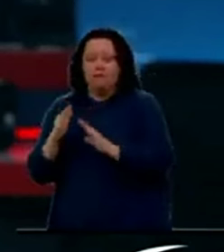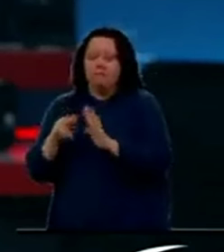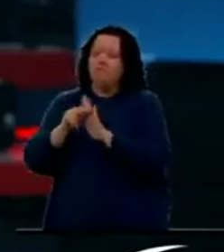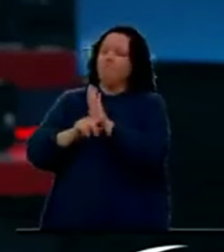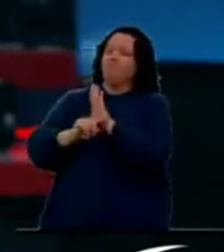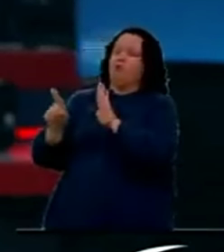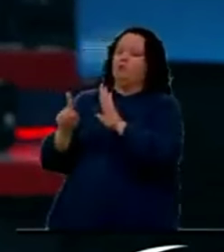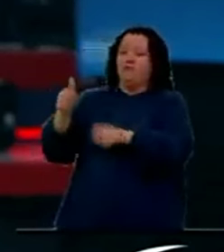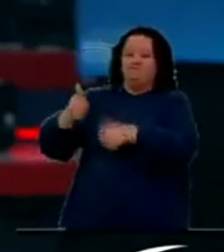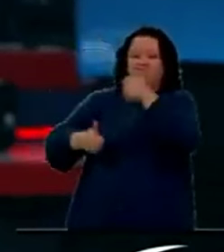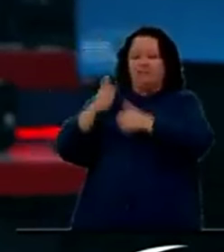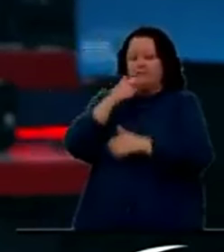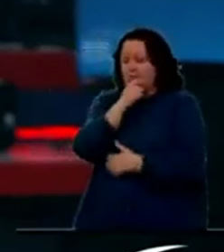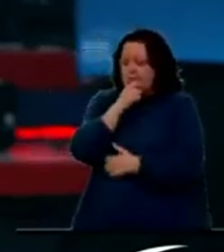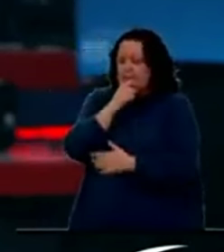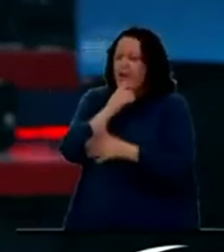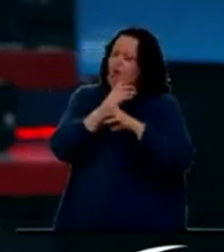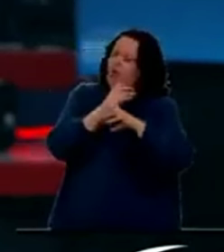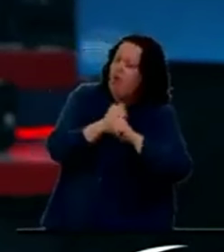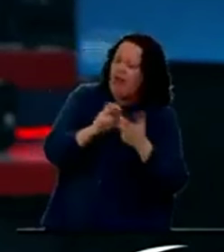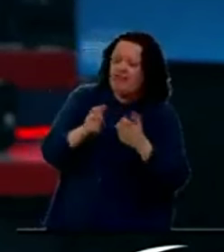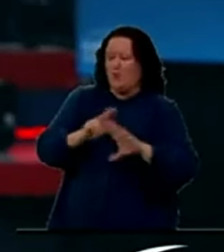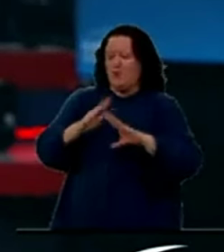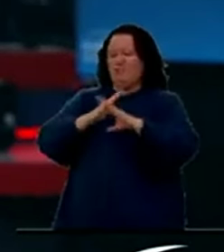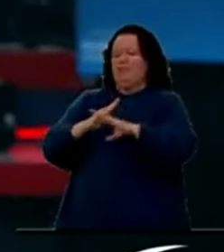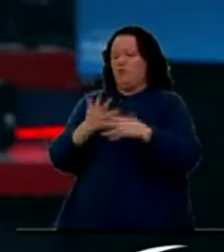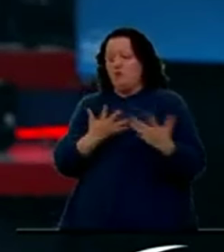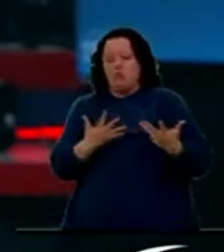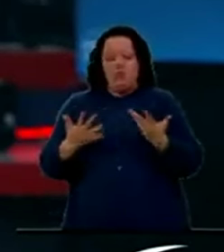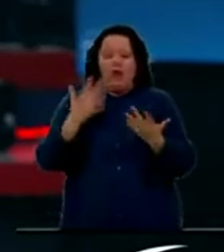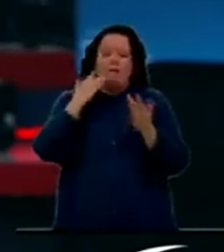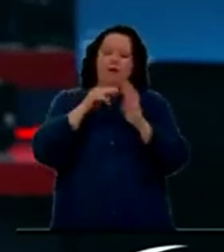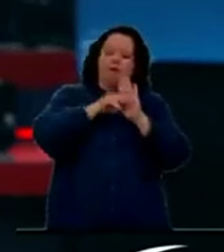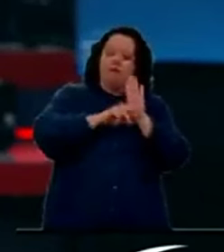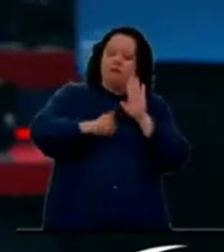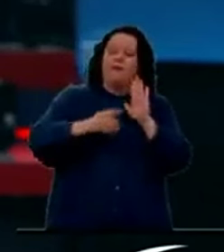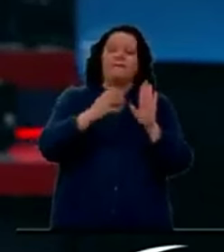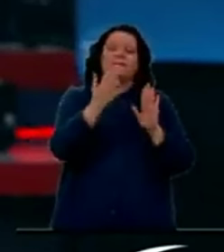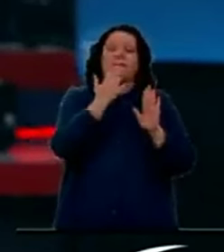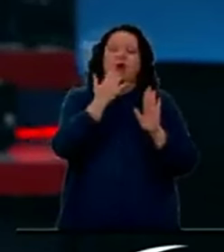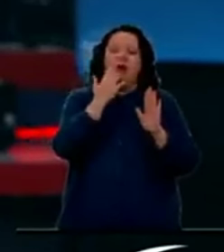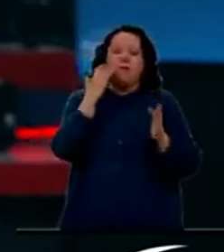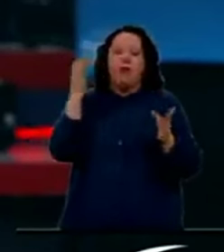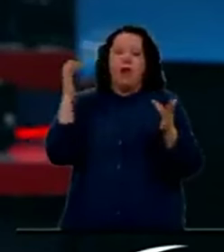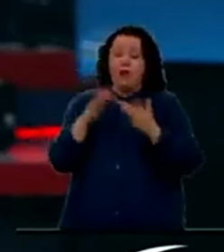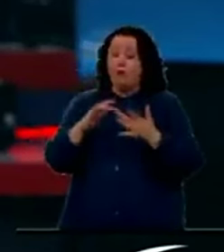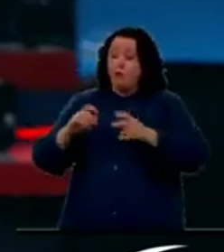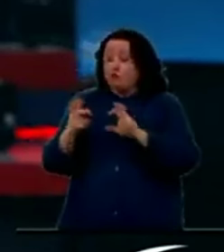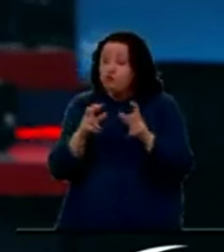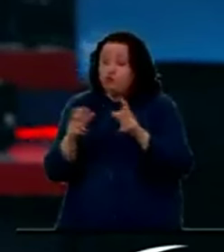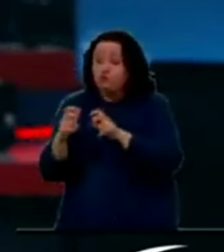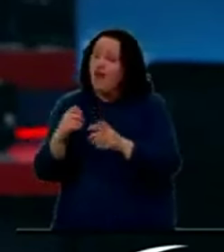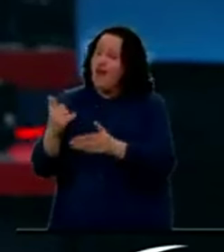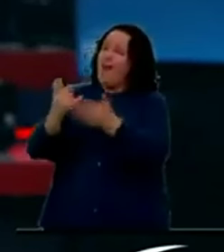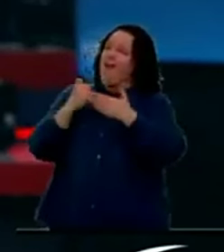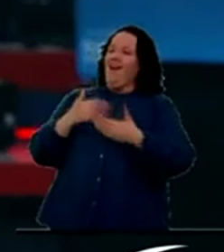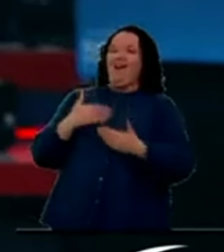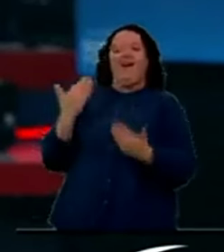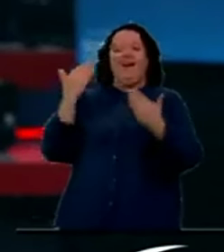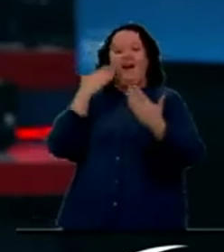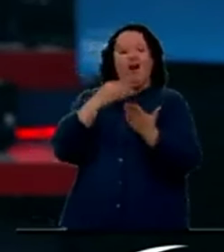país buscan evitar la adicción a los videojuegos con medidas como eliminar las recompensas que los jugadores puedan obtener por medio